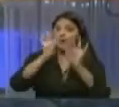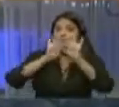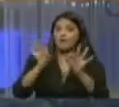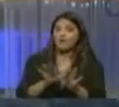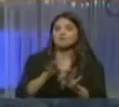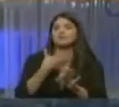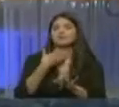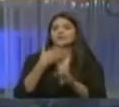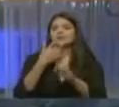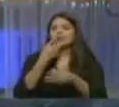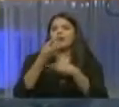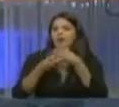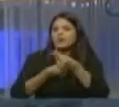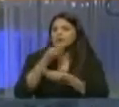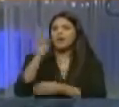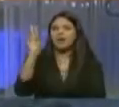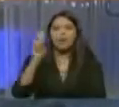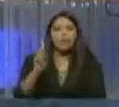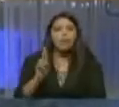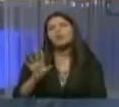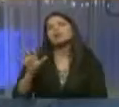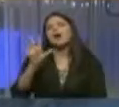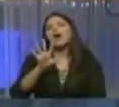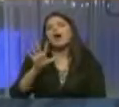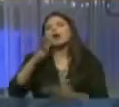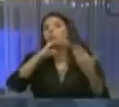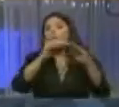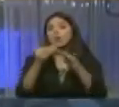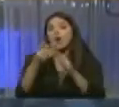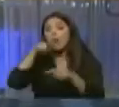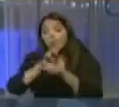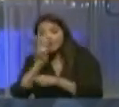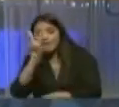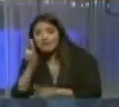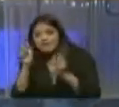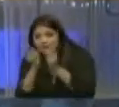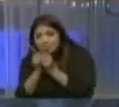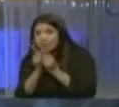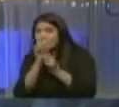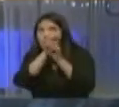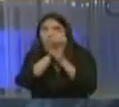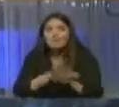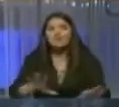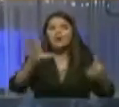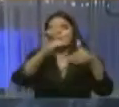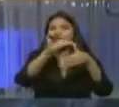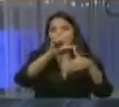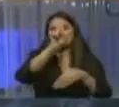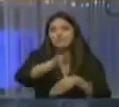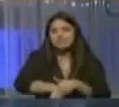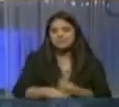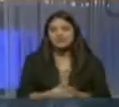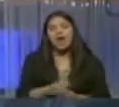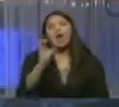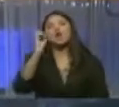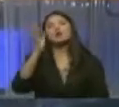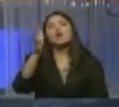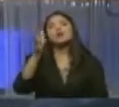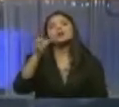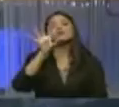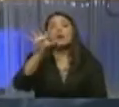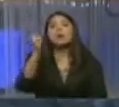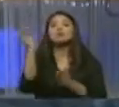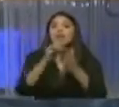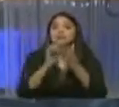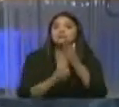hacer república, es nuestra manera de hacer comunidad, no solo para los venezolanos, sino para el resto de América Latina. Entonces, el Congreso de la Patria se está reactivando